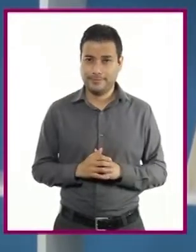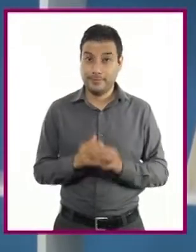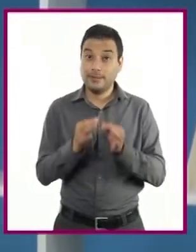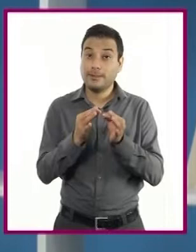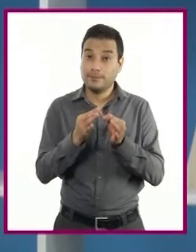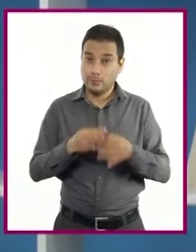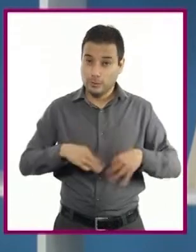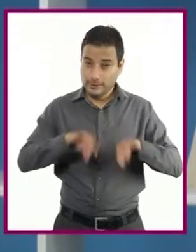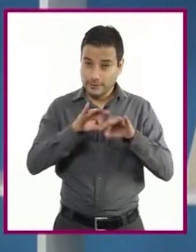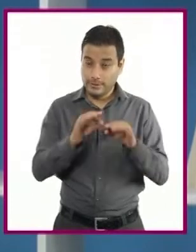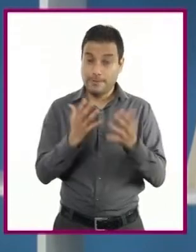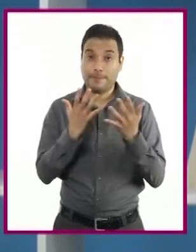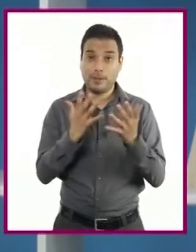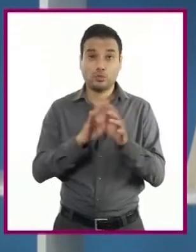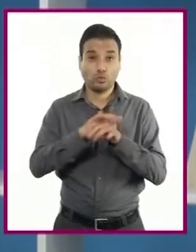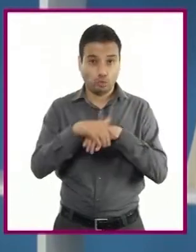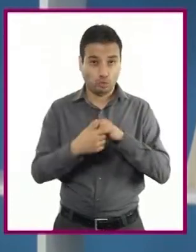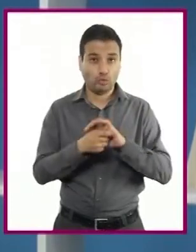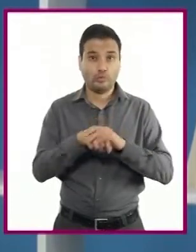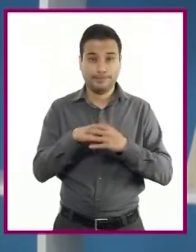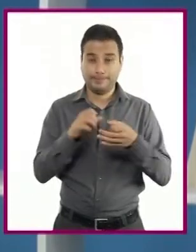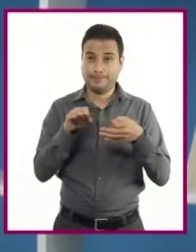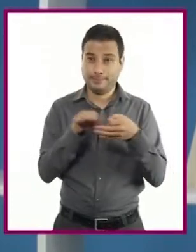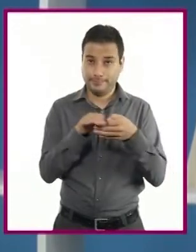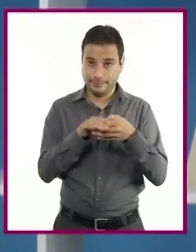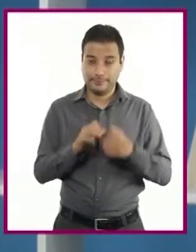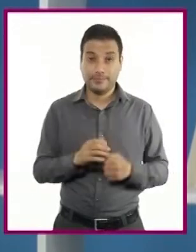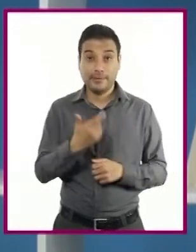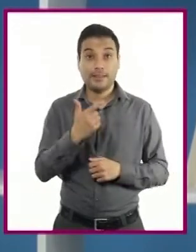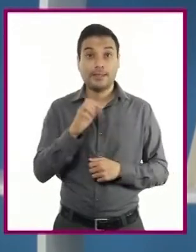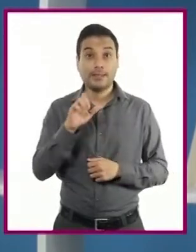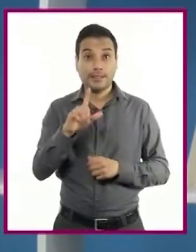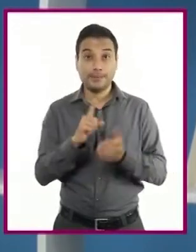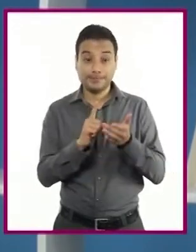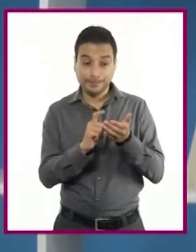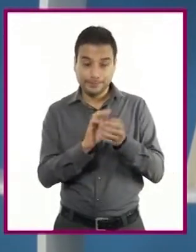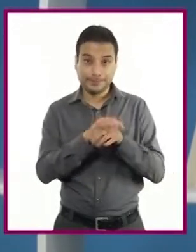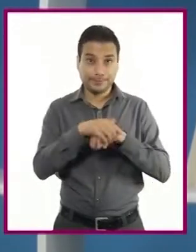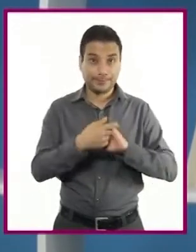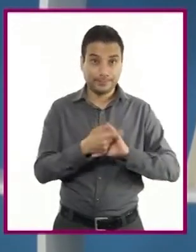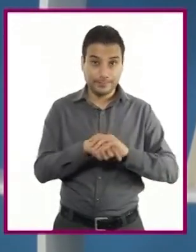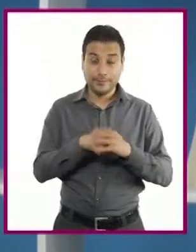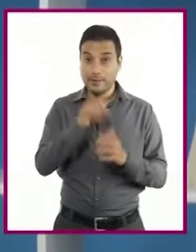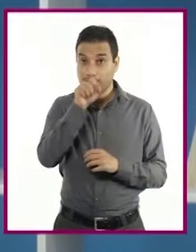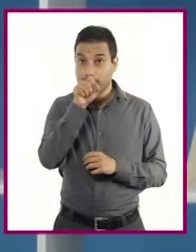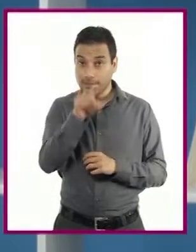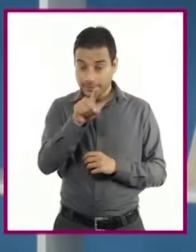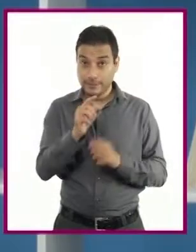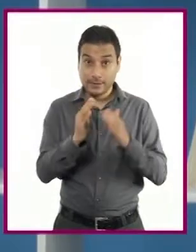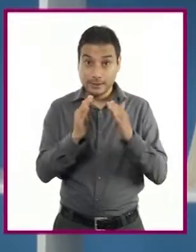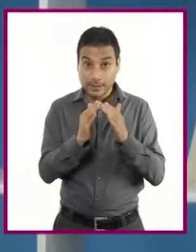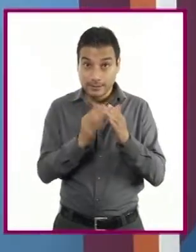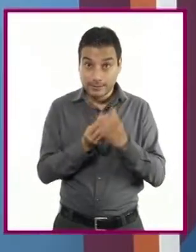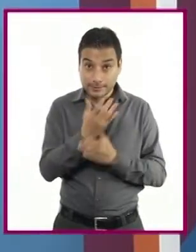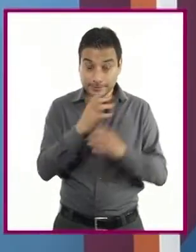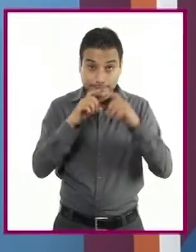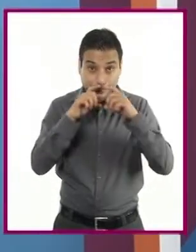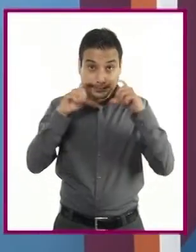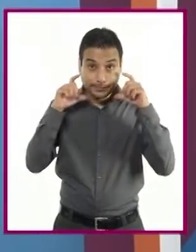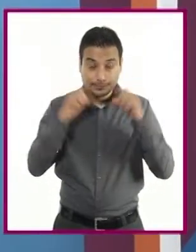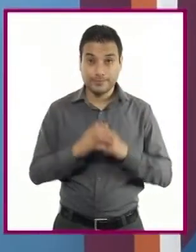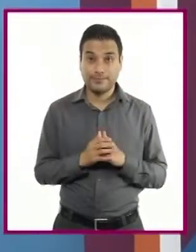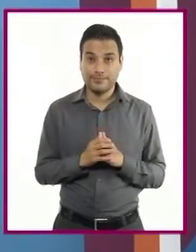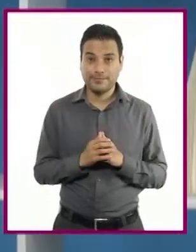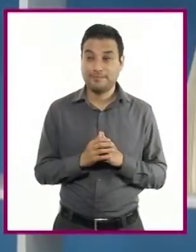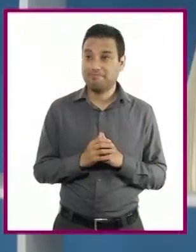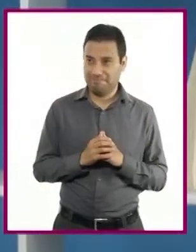del lavado frecuente de las manos, el uso del gel desinfectante y cubrebocas en caso de tener que salir de casa. De